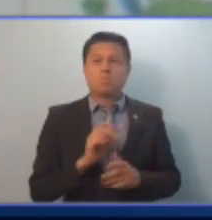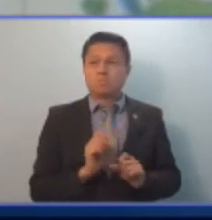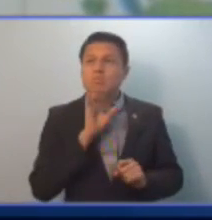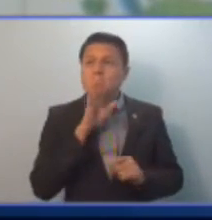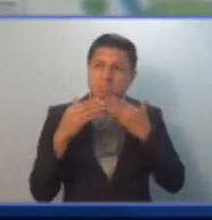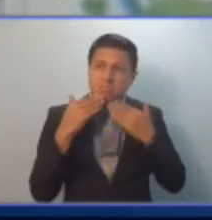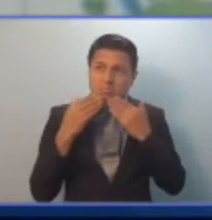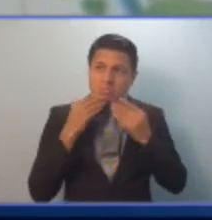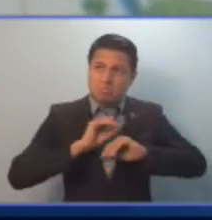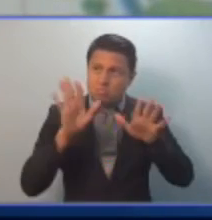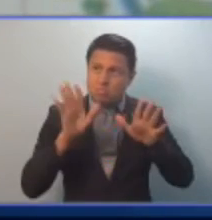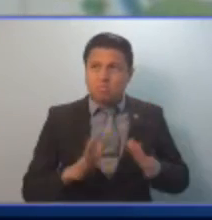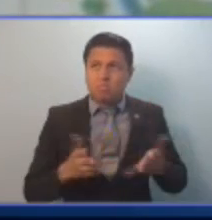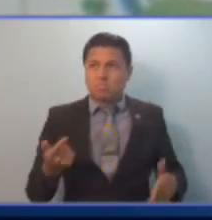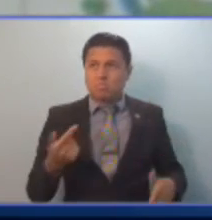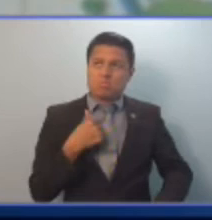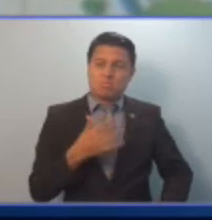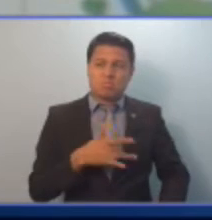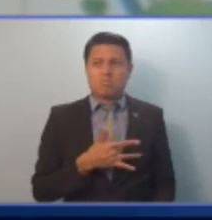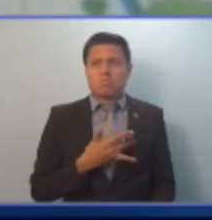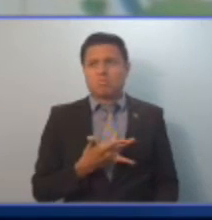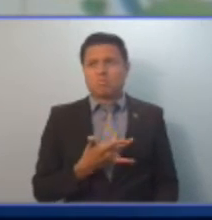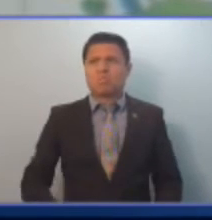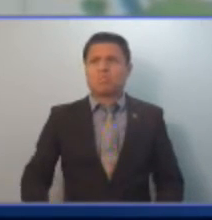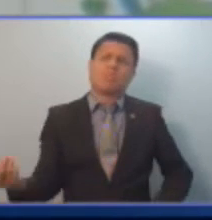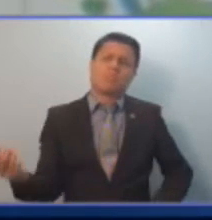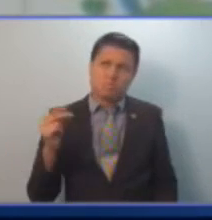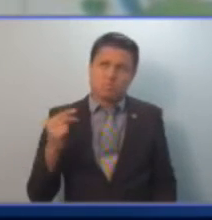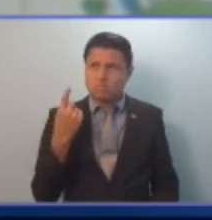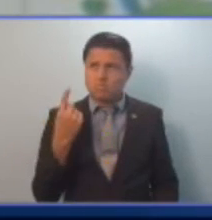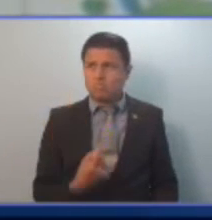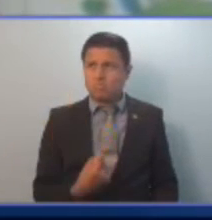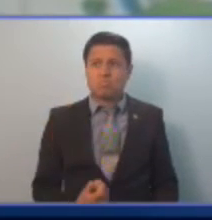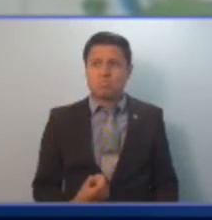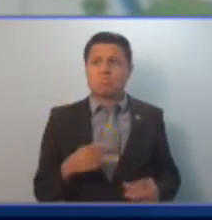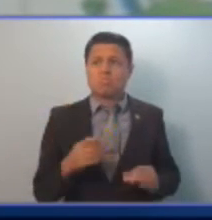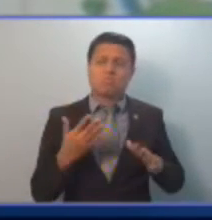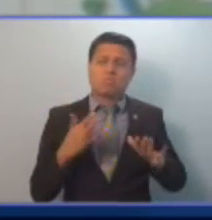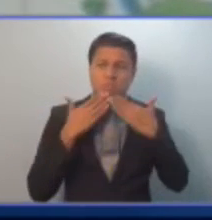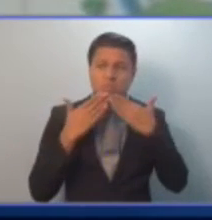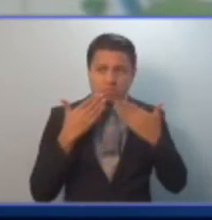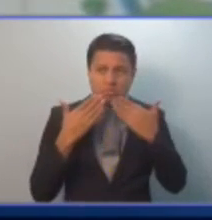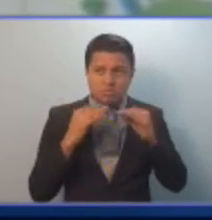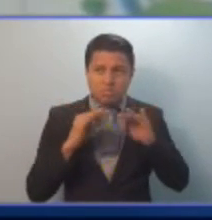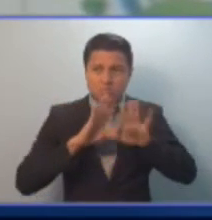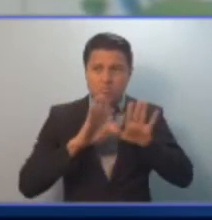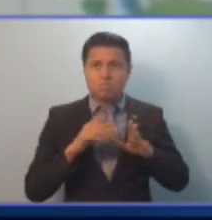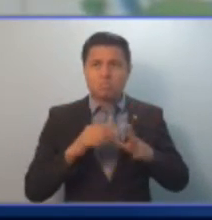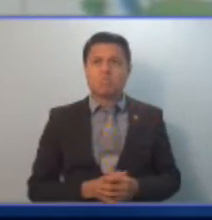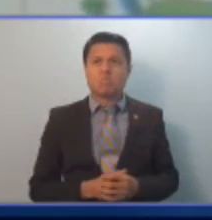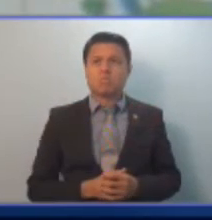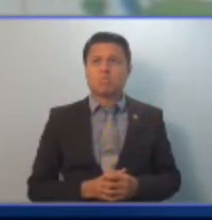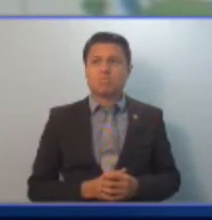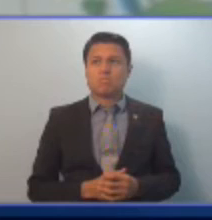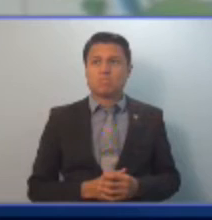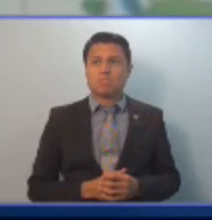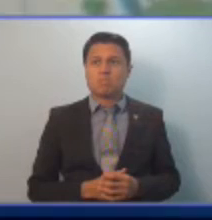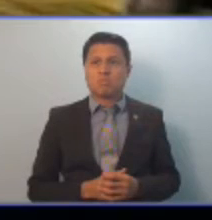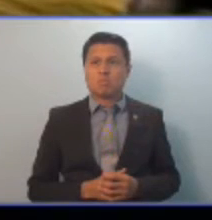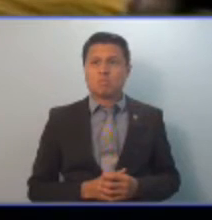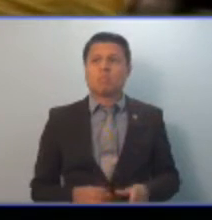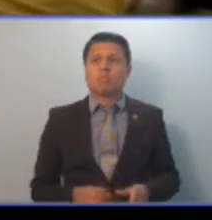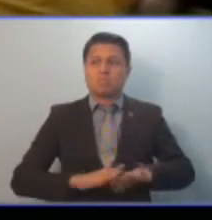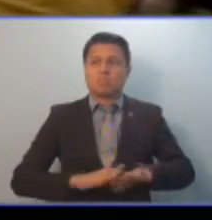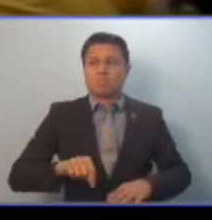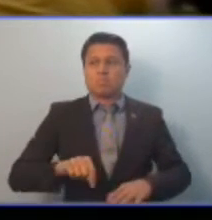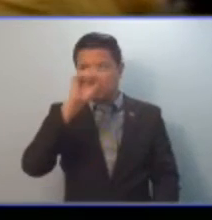así porque yo lo siento un poco redundante, he hablado bastante de ello. Voy a terminar con